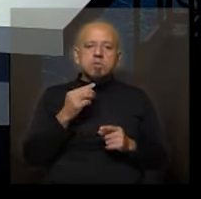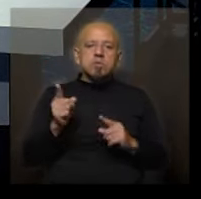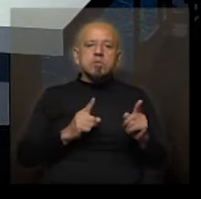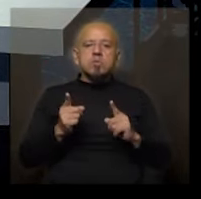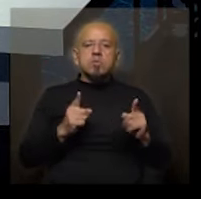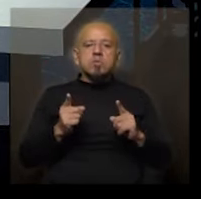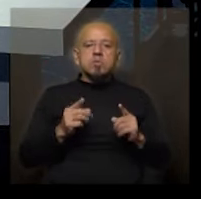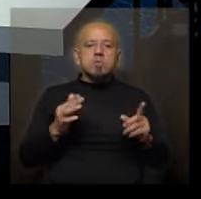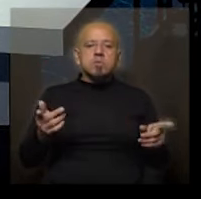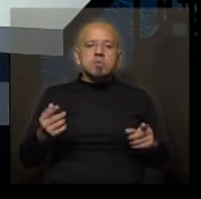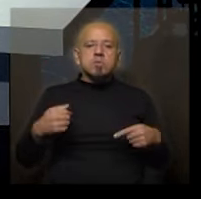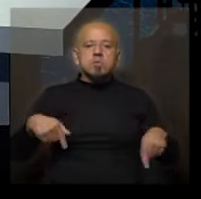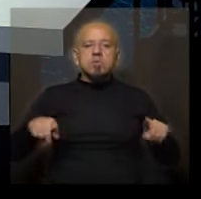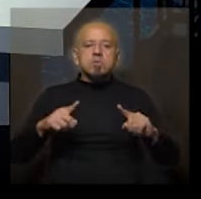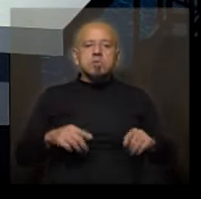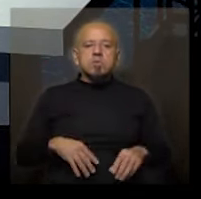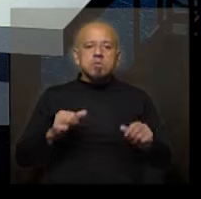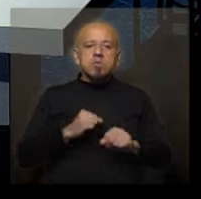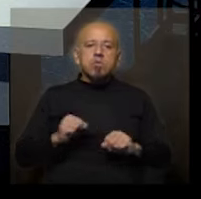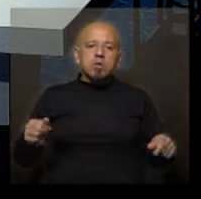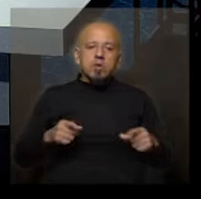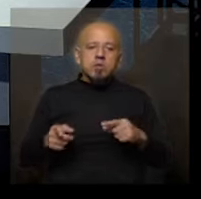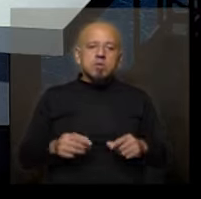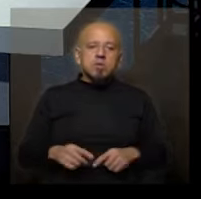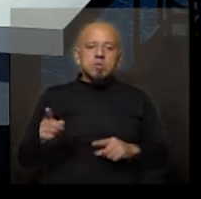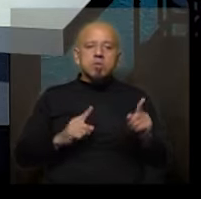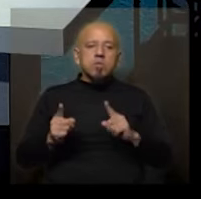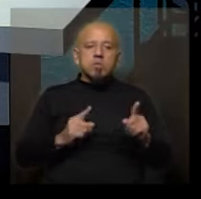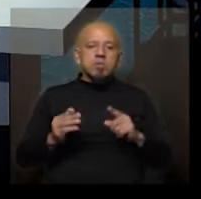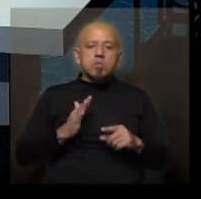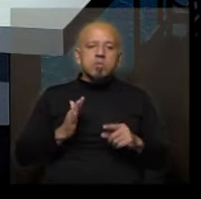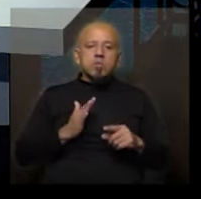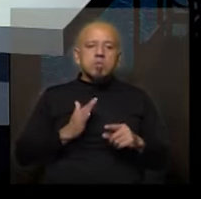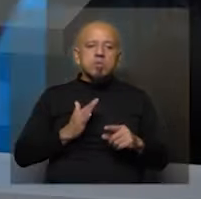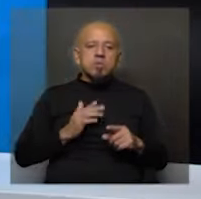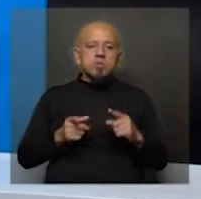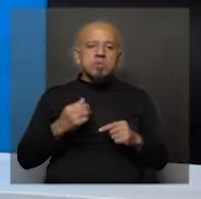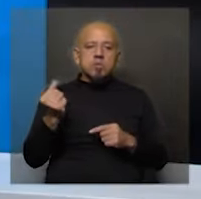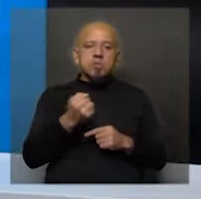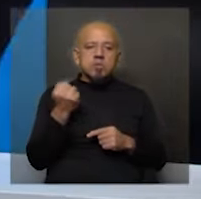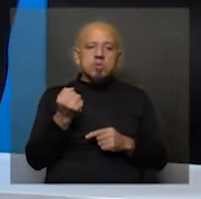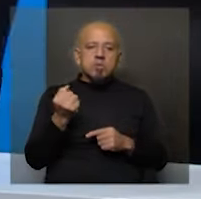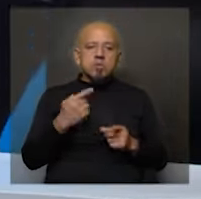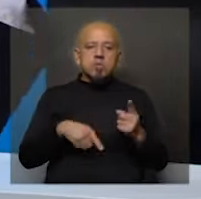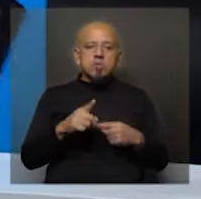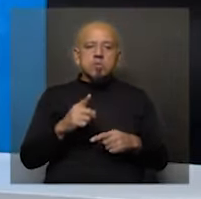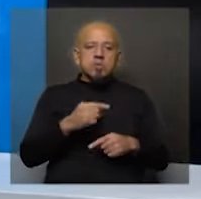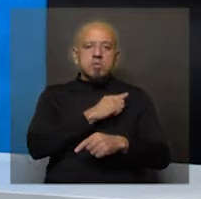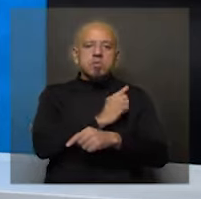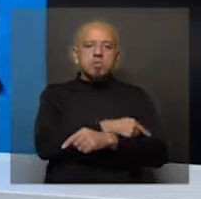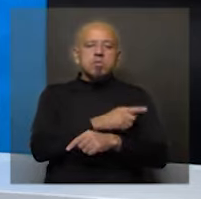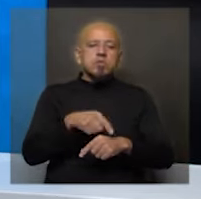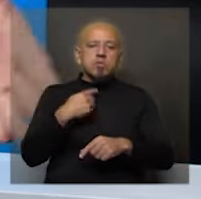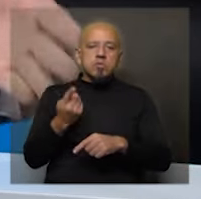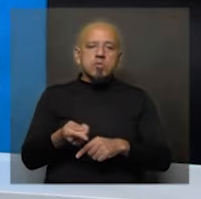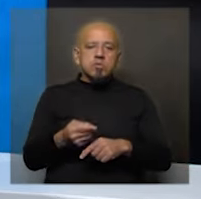lugares cargos importantes y después tener poder de decisión porque algunas mujeres pueden ocupar cargos importantes Pero quizás la decisión o el poder lo tienen otros